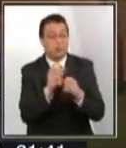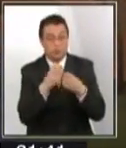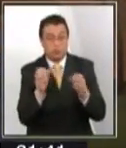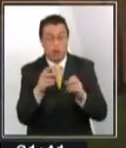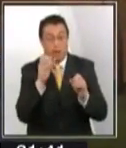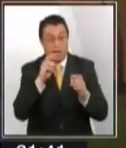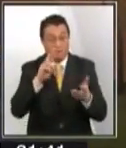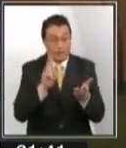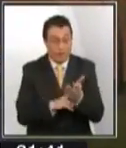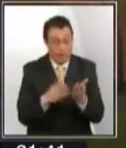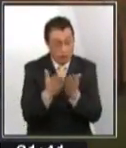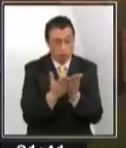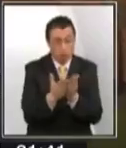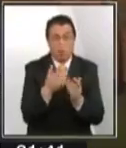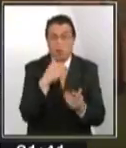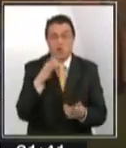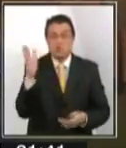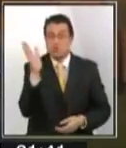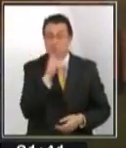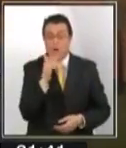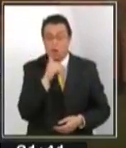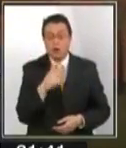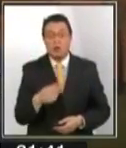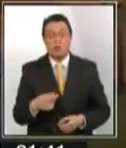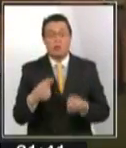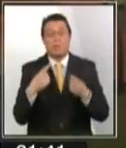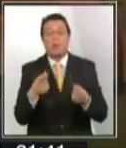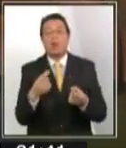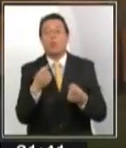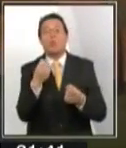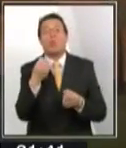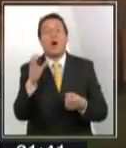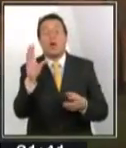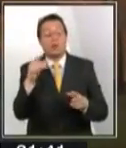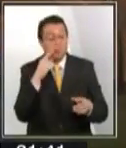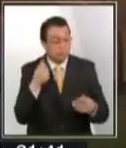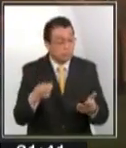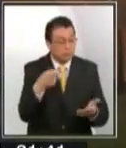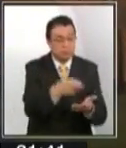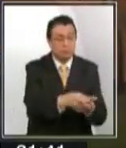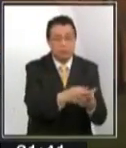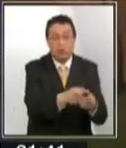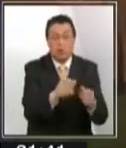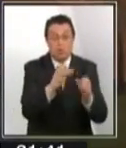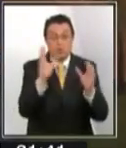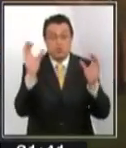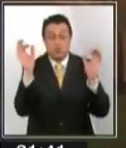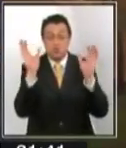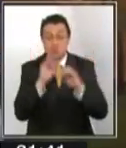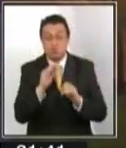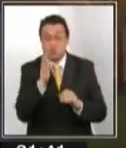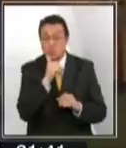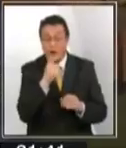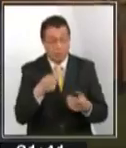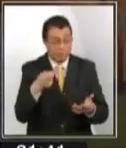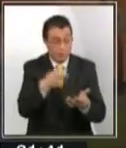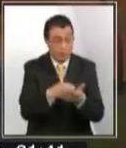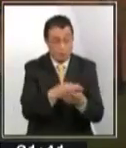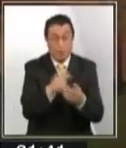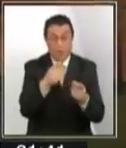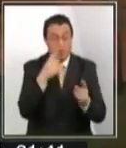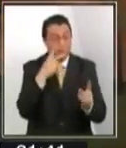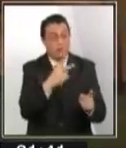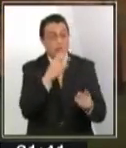niños en protección, son escasísimas. ¿Cuántos Fondesit se han dedicado a esta cuestión? Ninguno. Yo le puedo asegurar que no hay ningún Fondesit dirigido a esta realidad en los